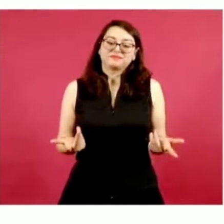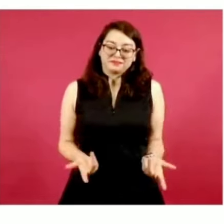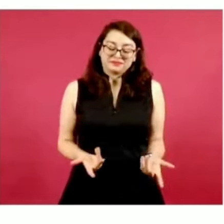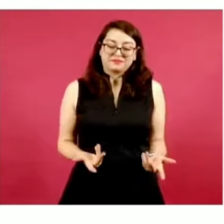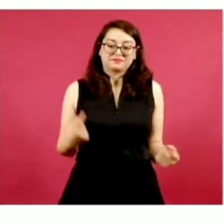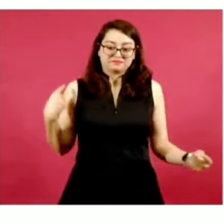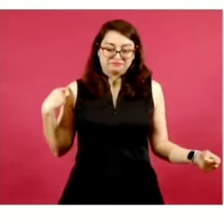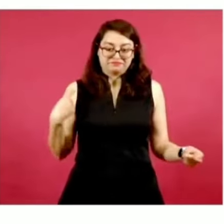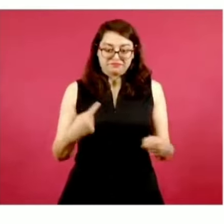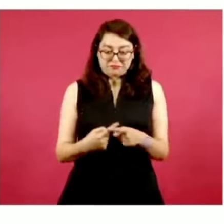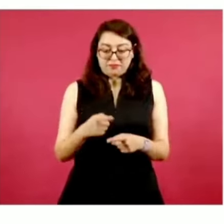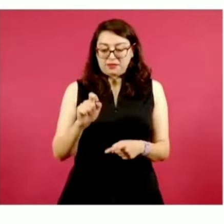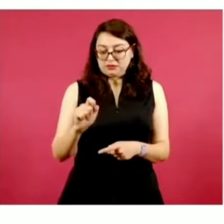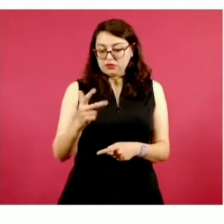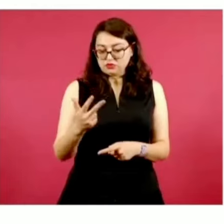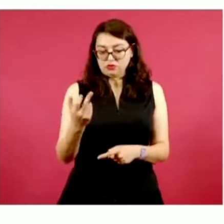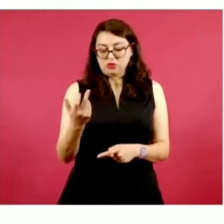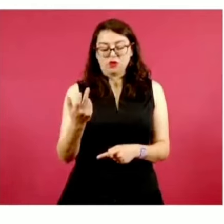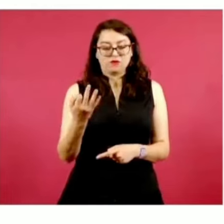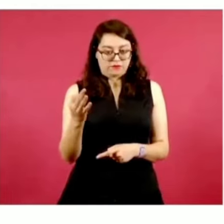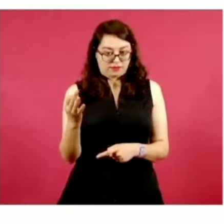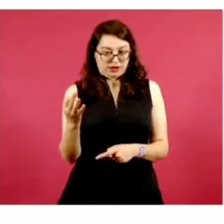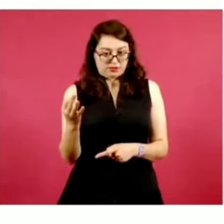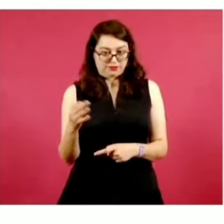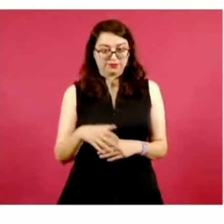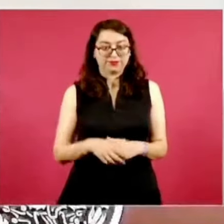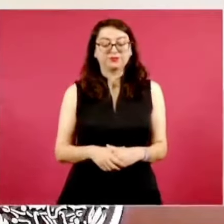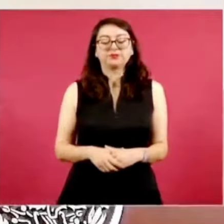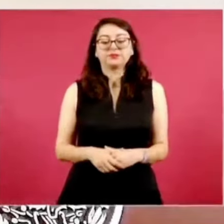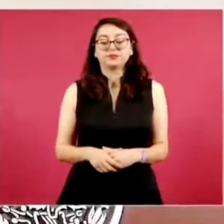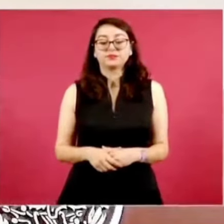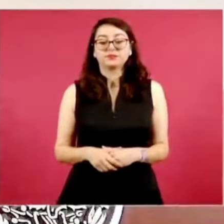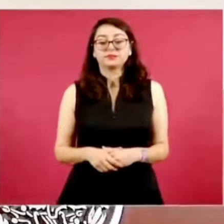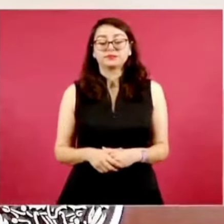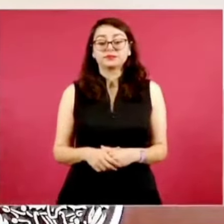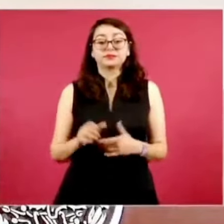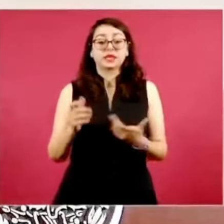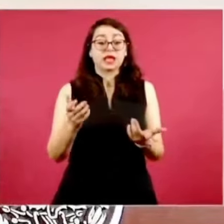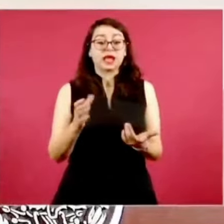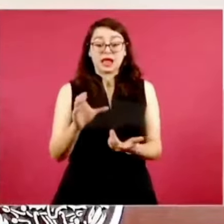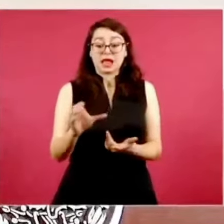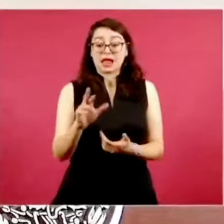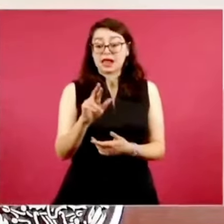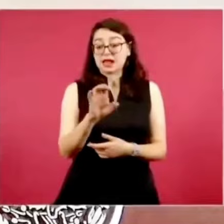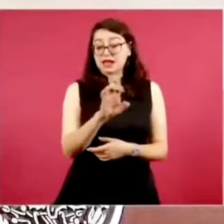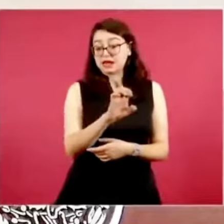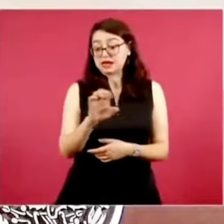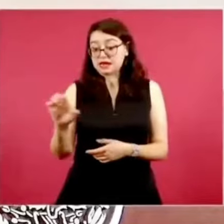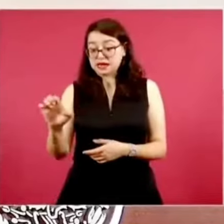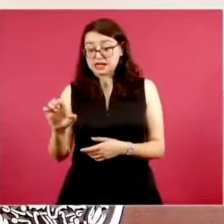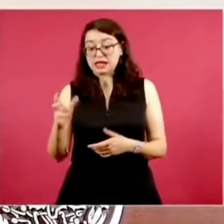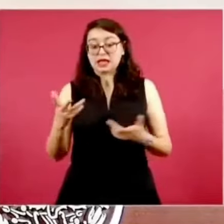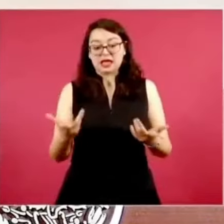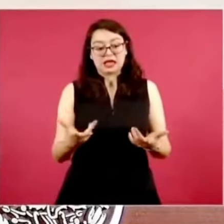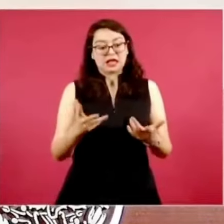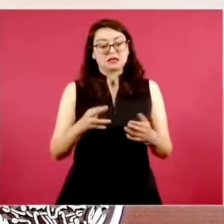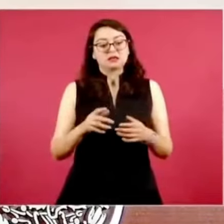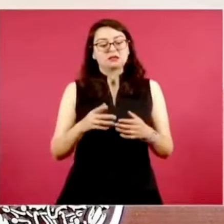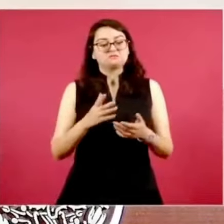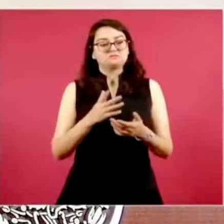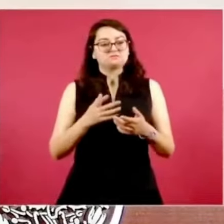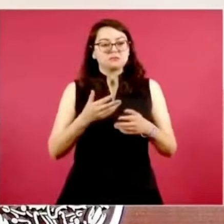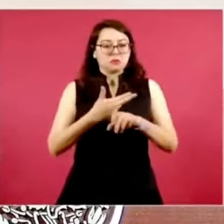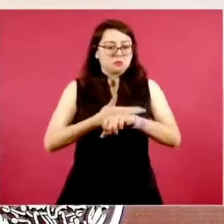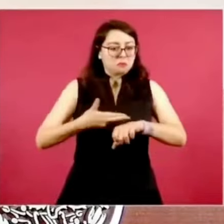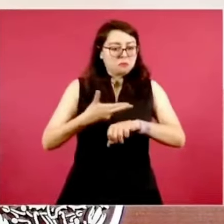28 de febrero como sabemos y solo para recordarlo la comisión reguladora de energía ha dividido el país en 220 regiones